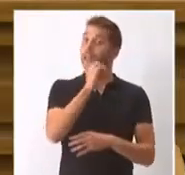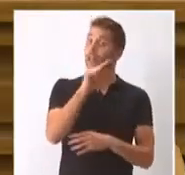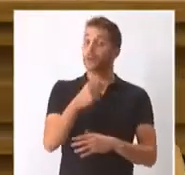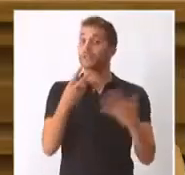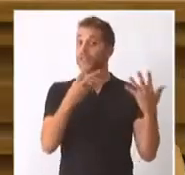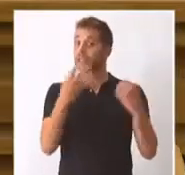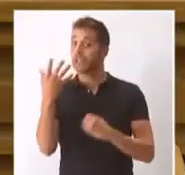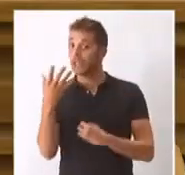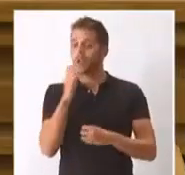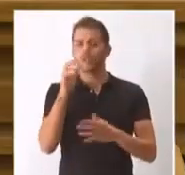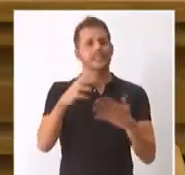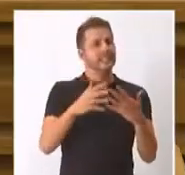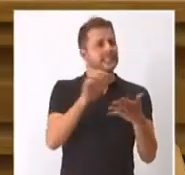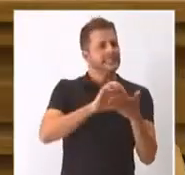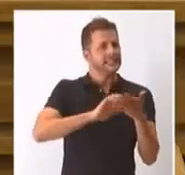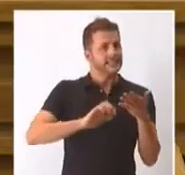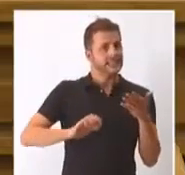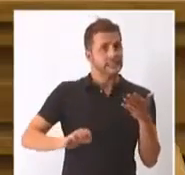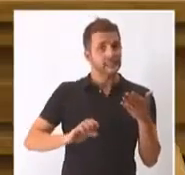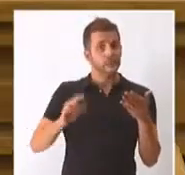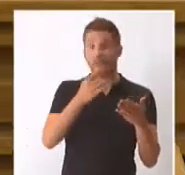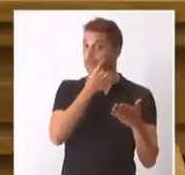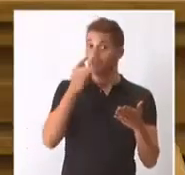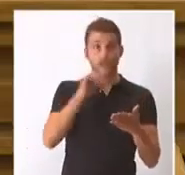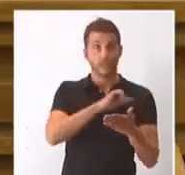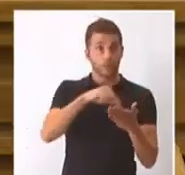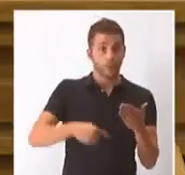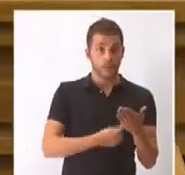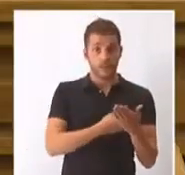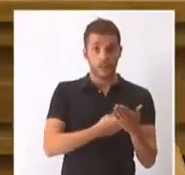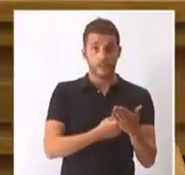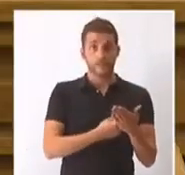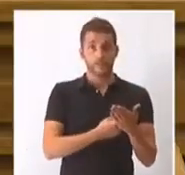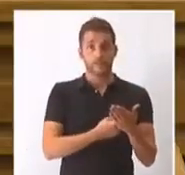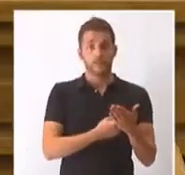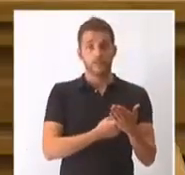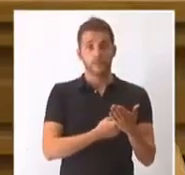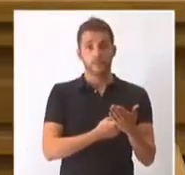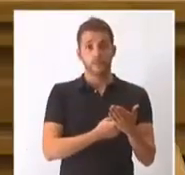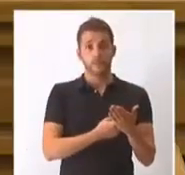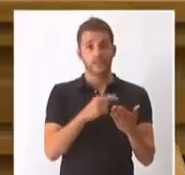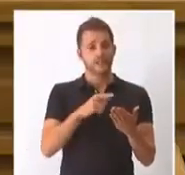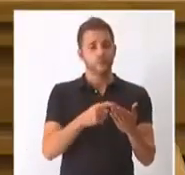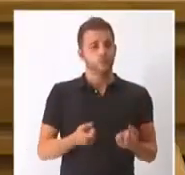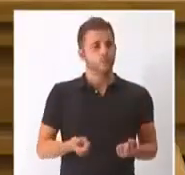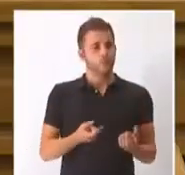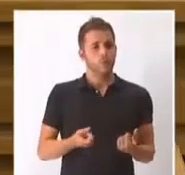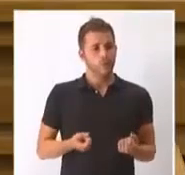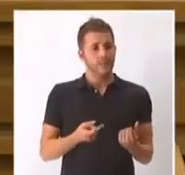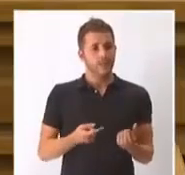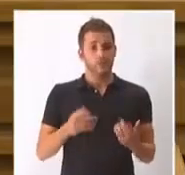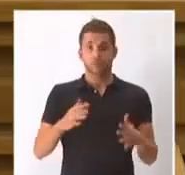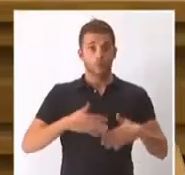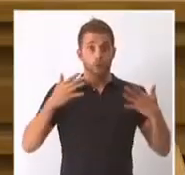a las escrituras notariales son mucho más con trámites sobre todo un gasto no esperado nunca